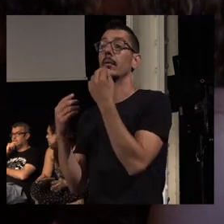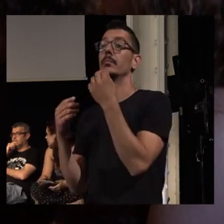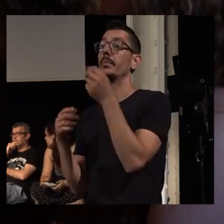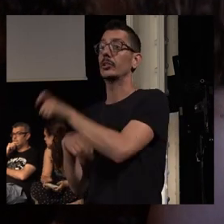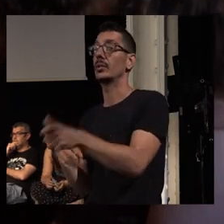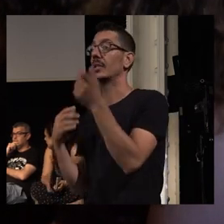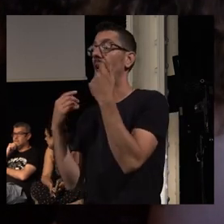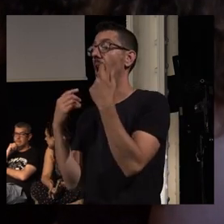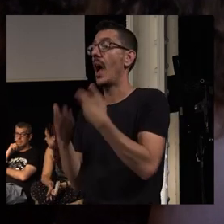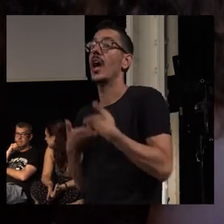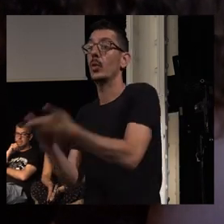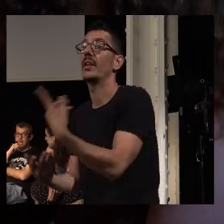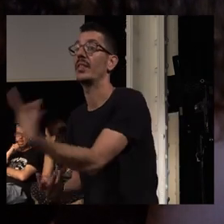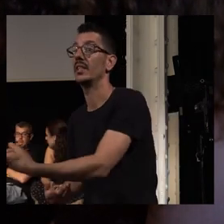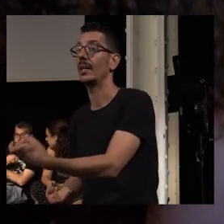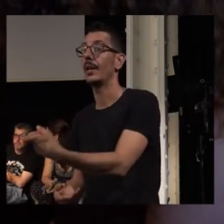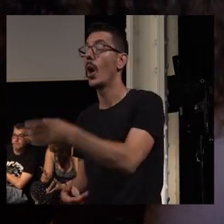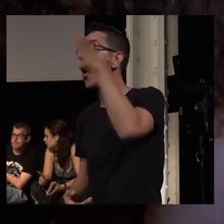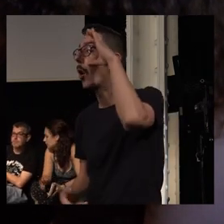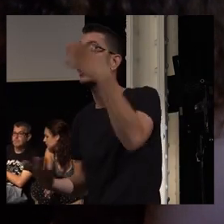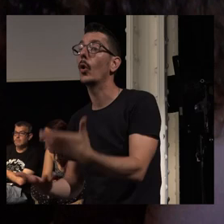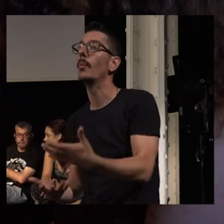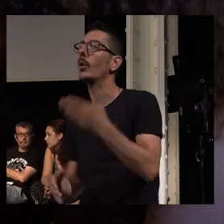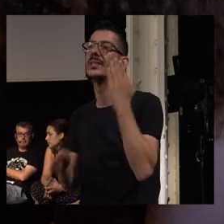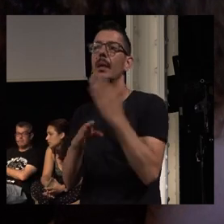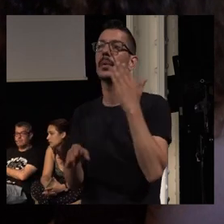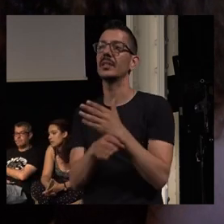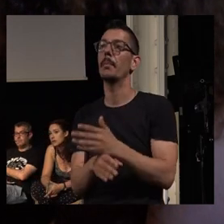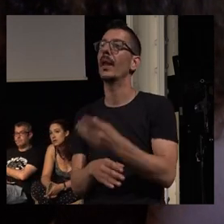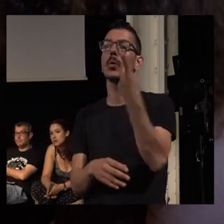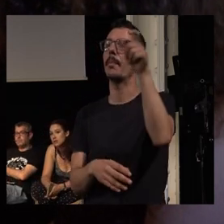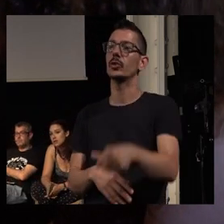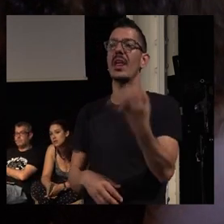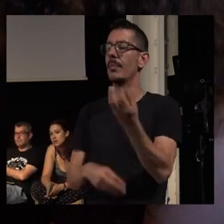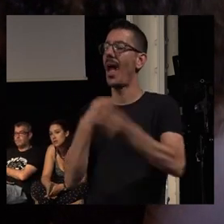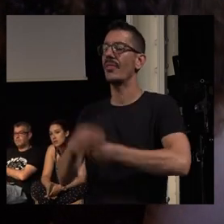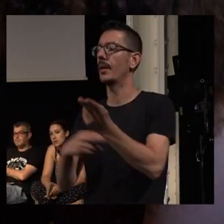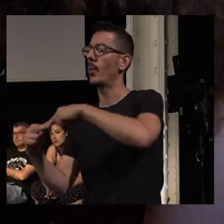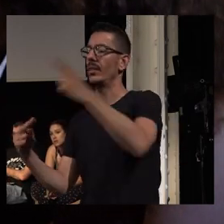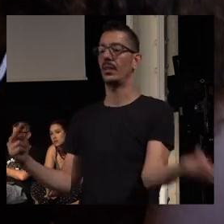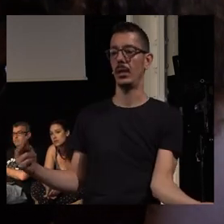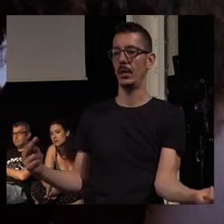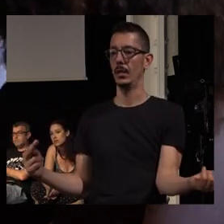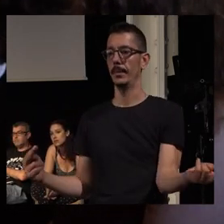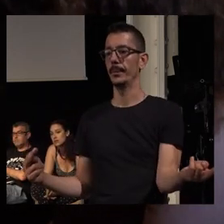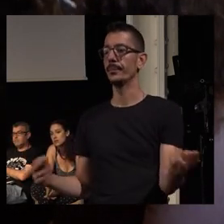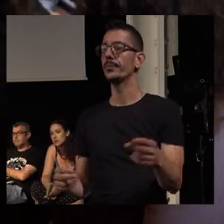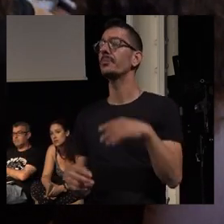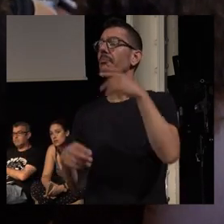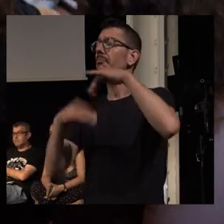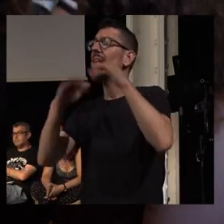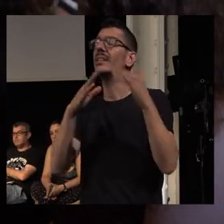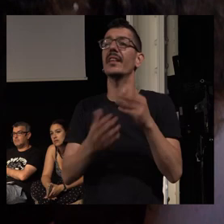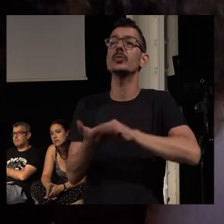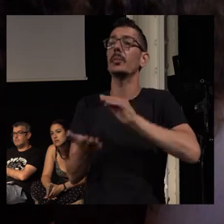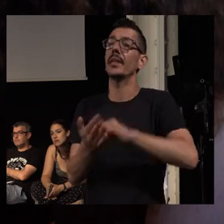están, pues siempre es necesario que haya una persona dentro que actúe de puente. Y eso se le olvida mucho a las entidades. Es decir, quitando